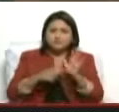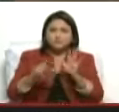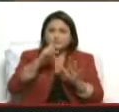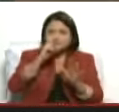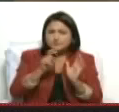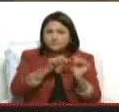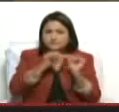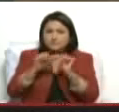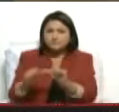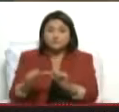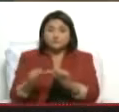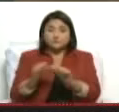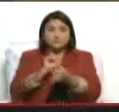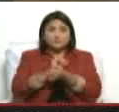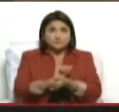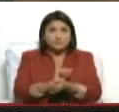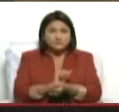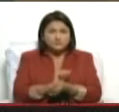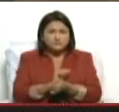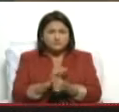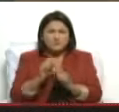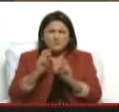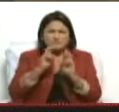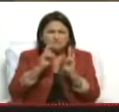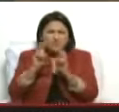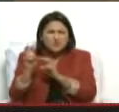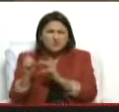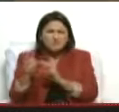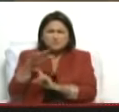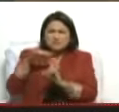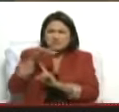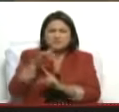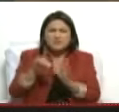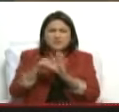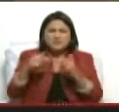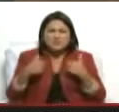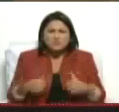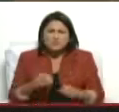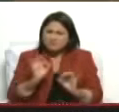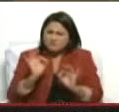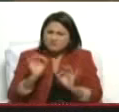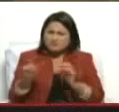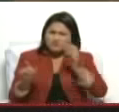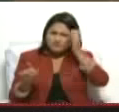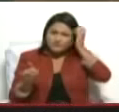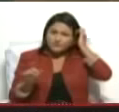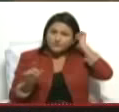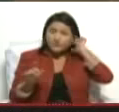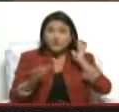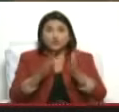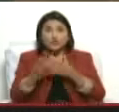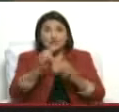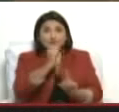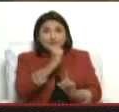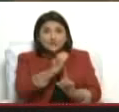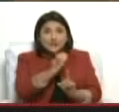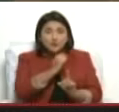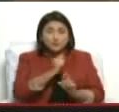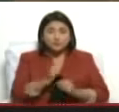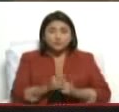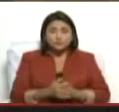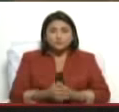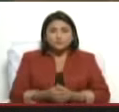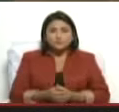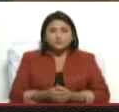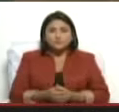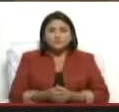que para nada tiene que ver con la defensa de los Derechos Humanos sino casos de Conspiración de asesinatos